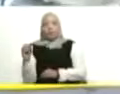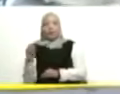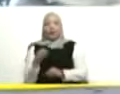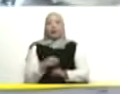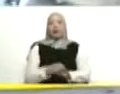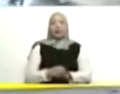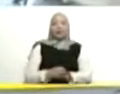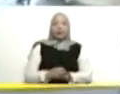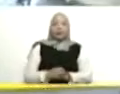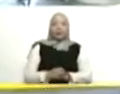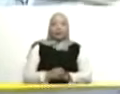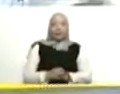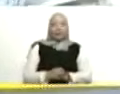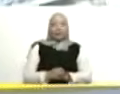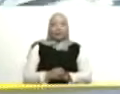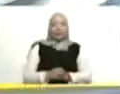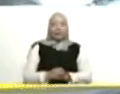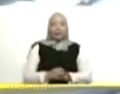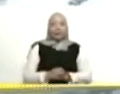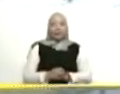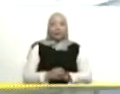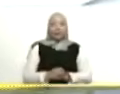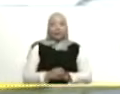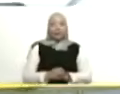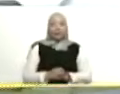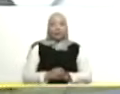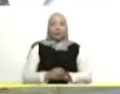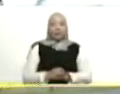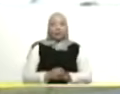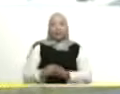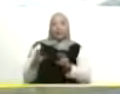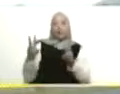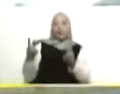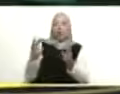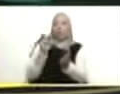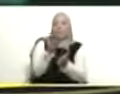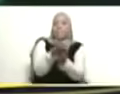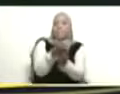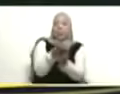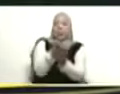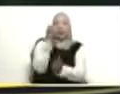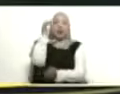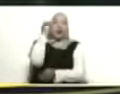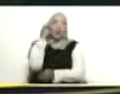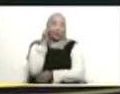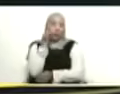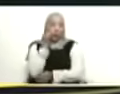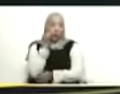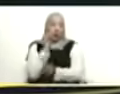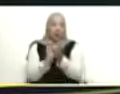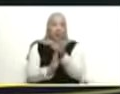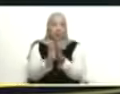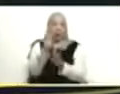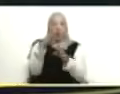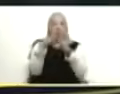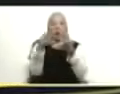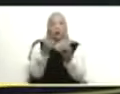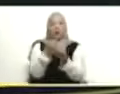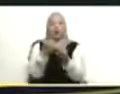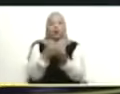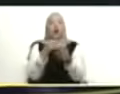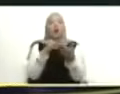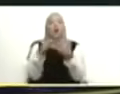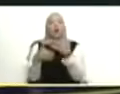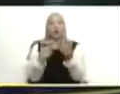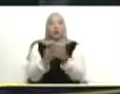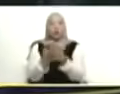se aprobó la resolución para los productores de Nueva Esparta. Sucre, precisamente para el desarrollo de todo. Ahí hay una combinación